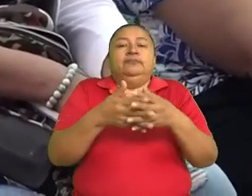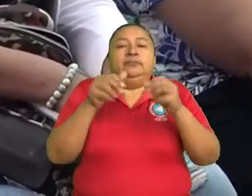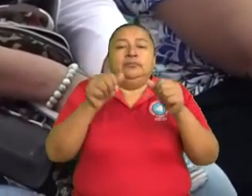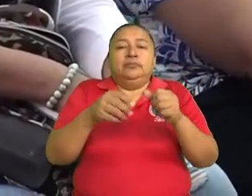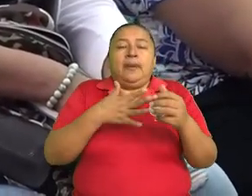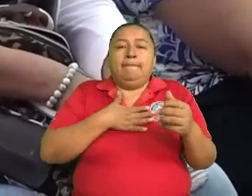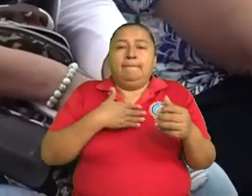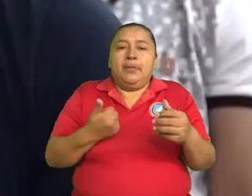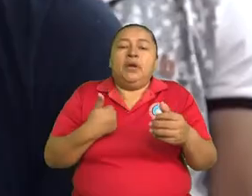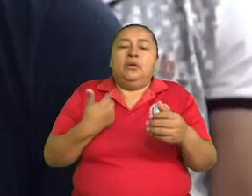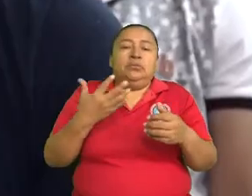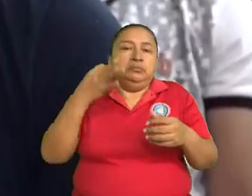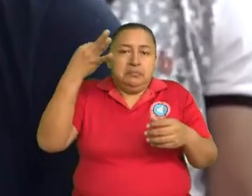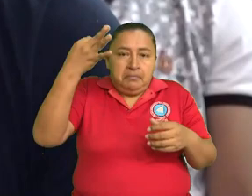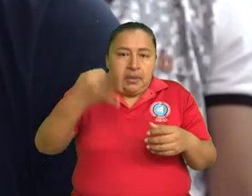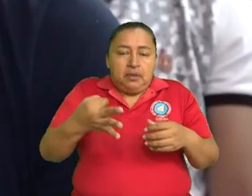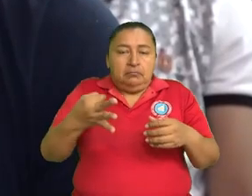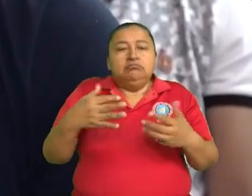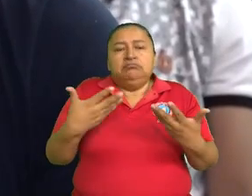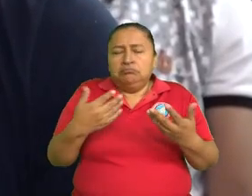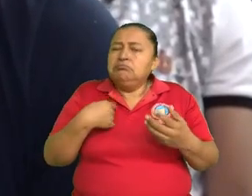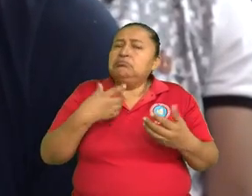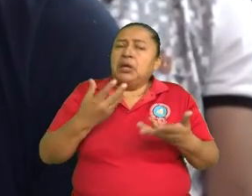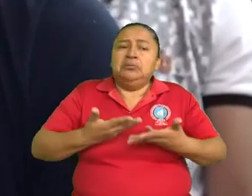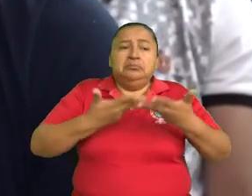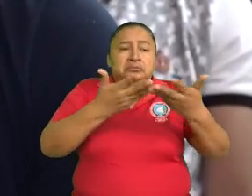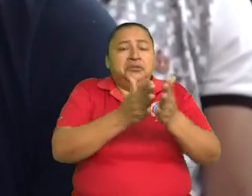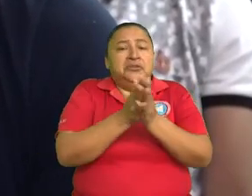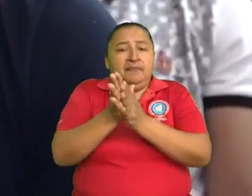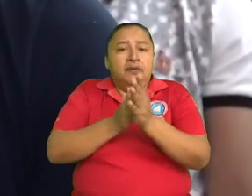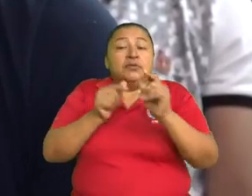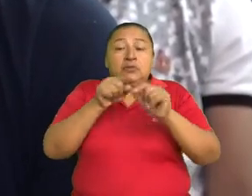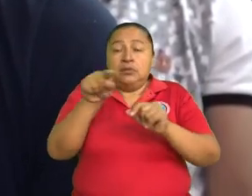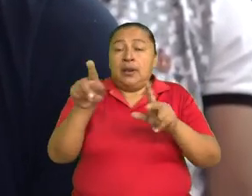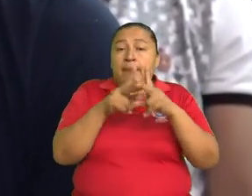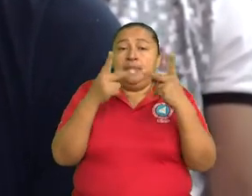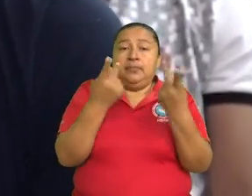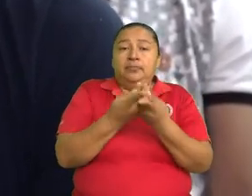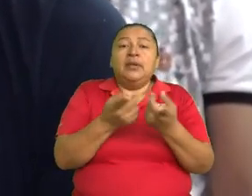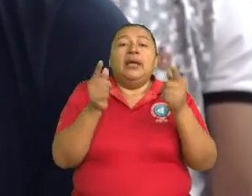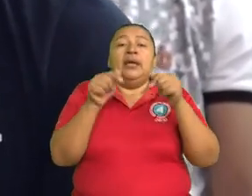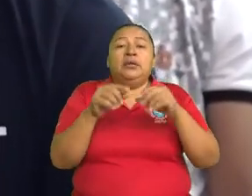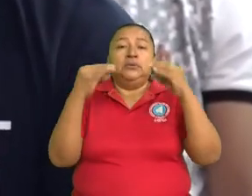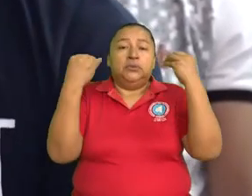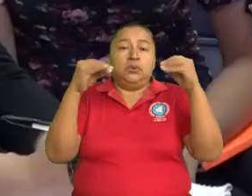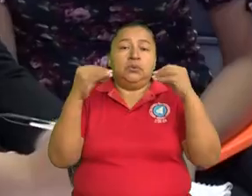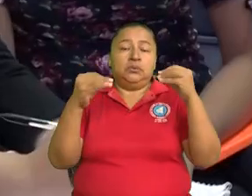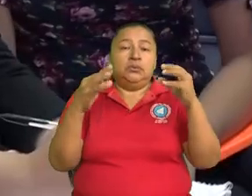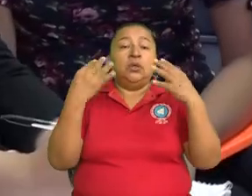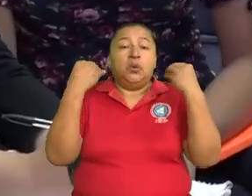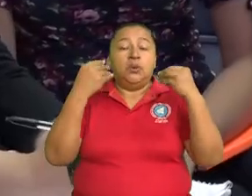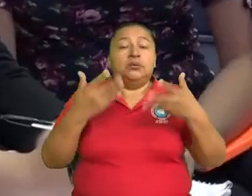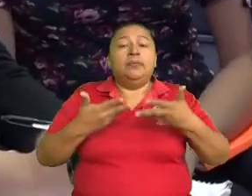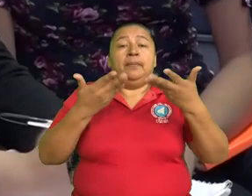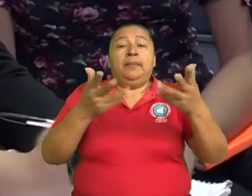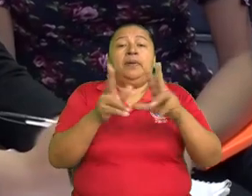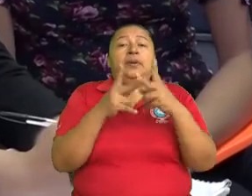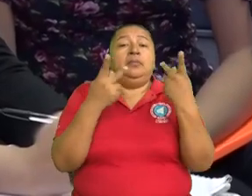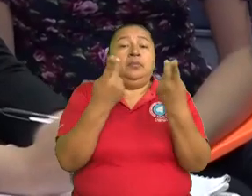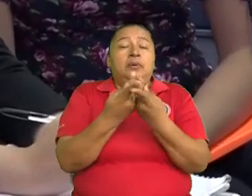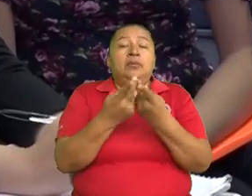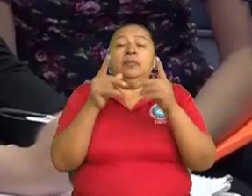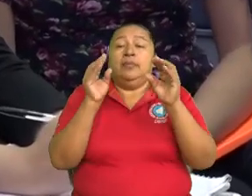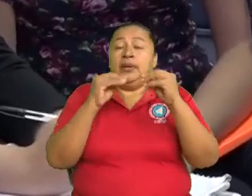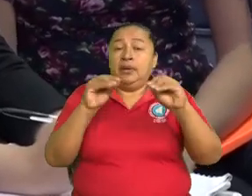en mejoras de calidad, en dar satisfacción a la población. Entonces eso somos educación. Una educación para la población, para la familia,